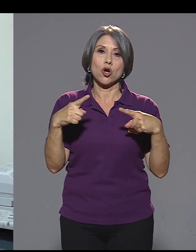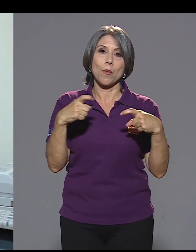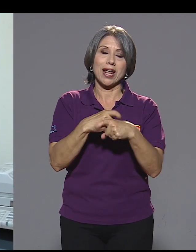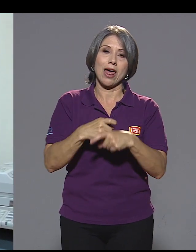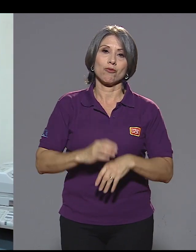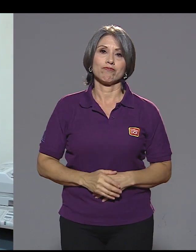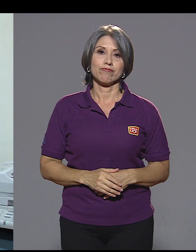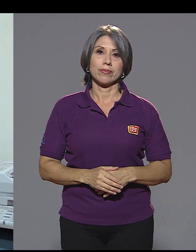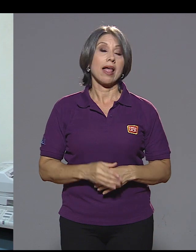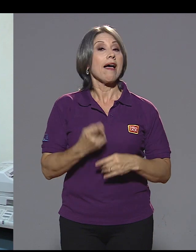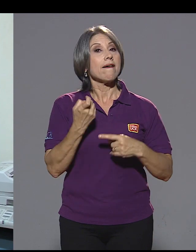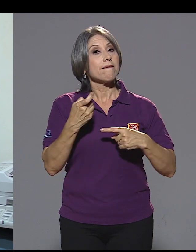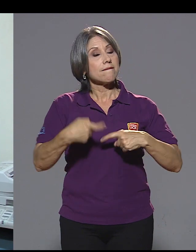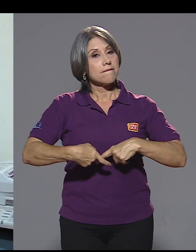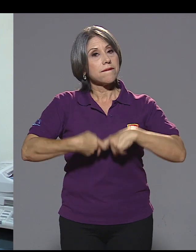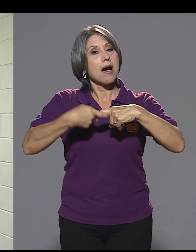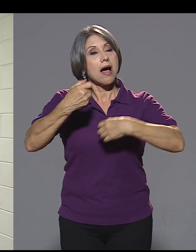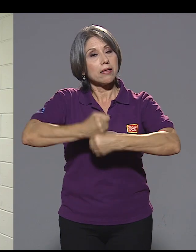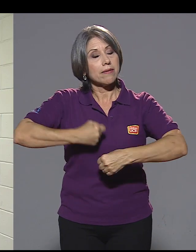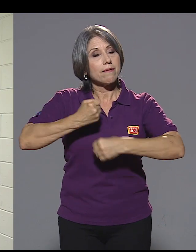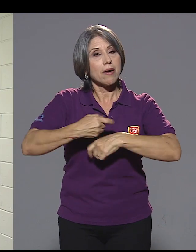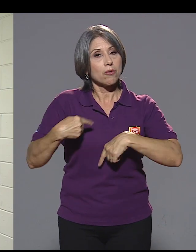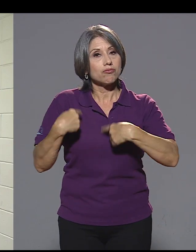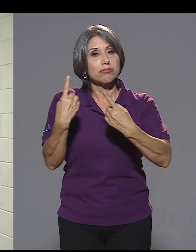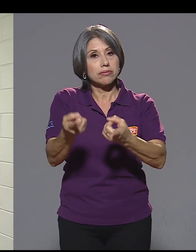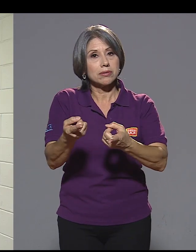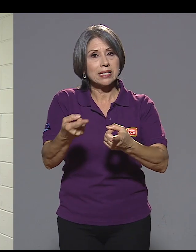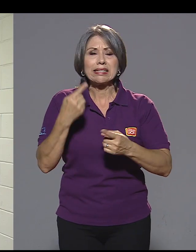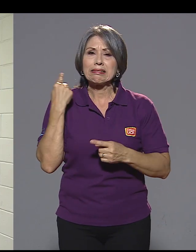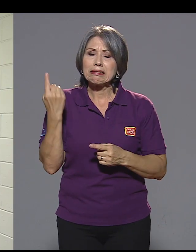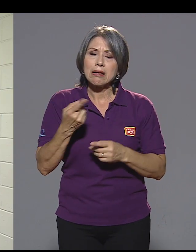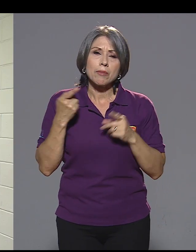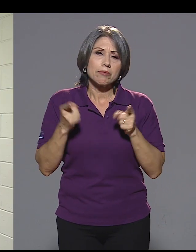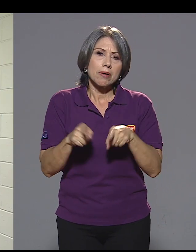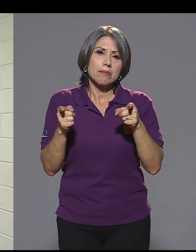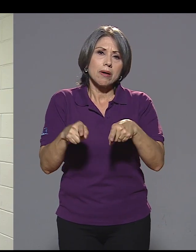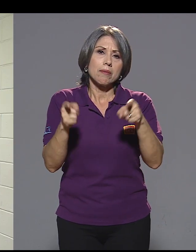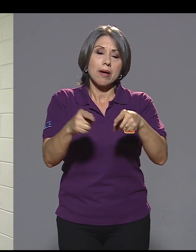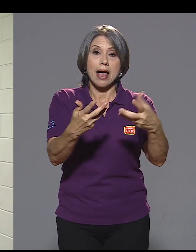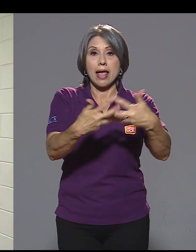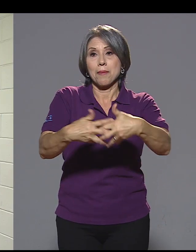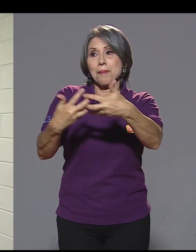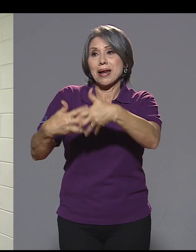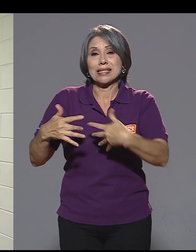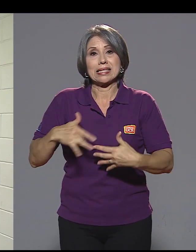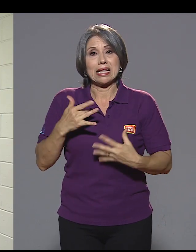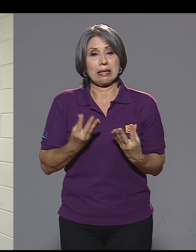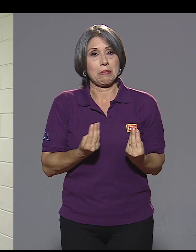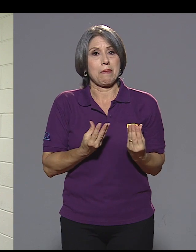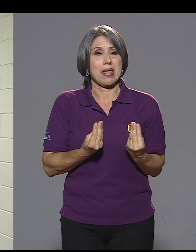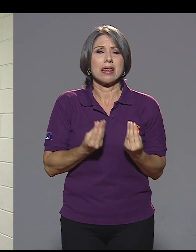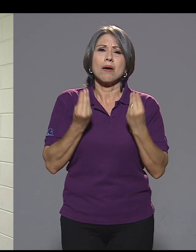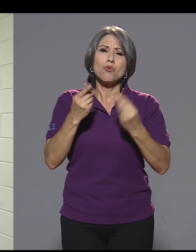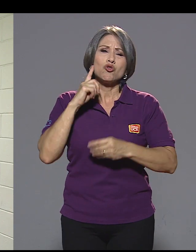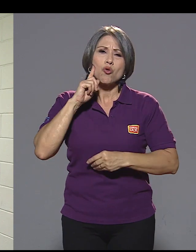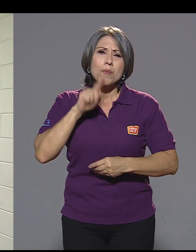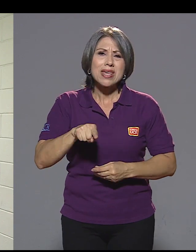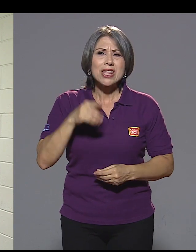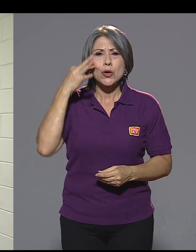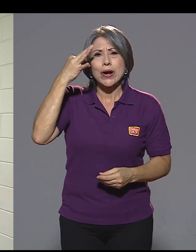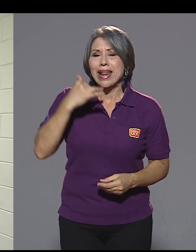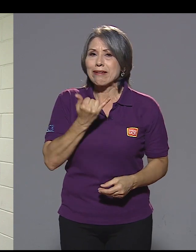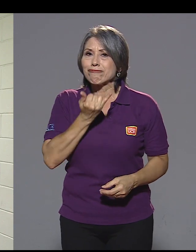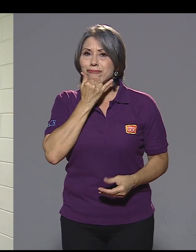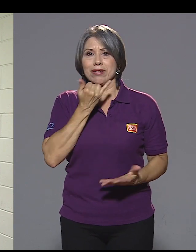Aún queda mucho por hacer. Es frecuente que las empresas tengan miedo haya mucho mito, mucha